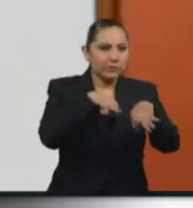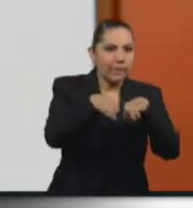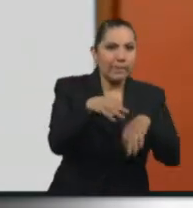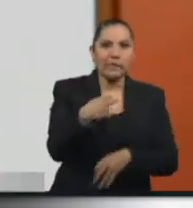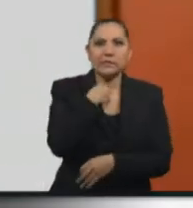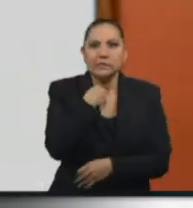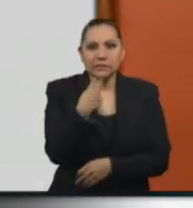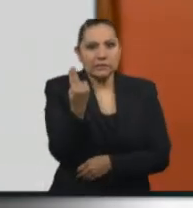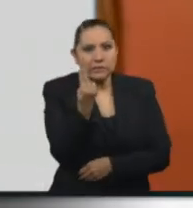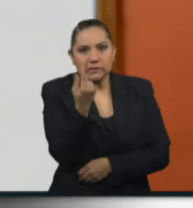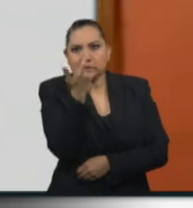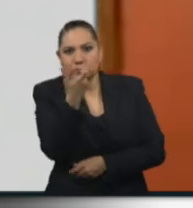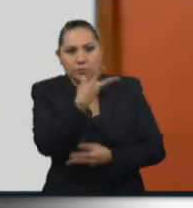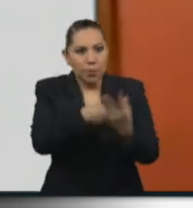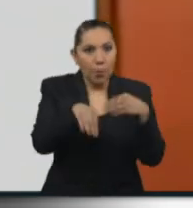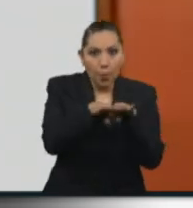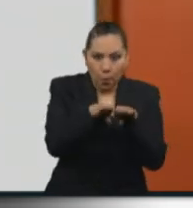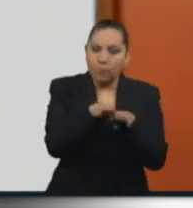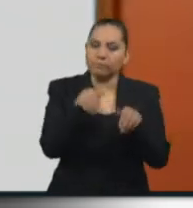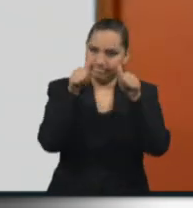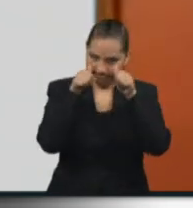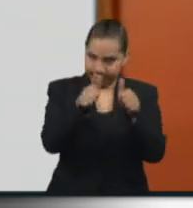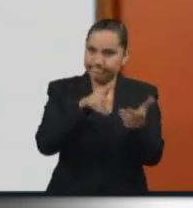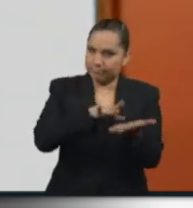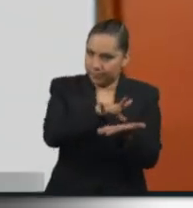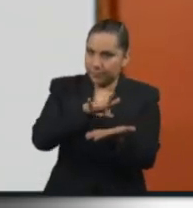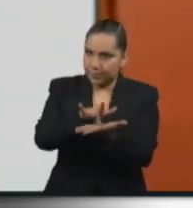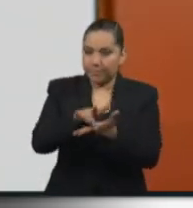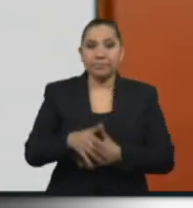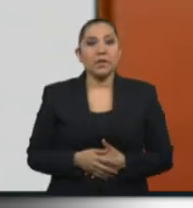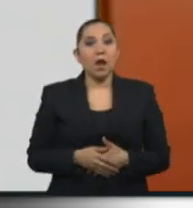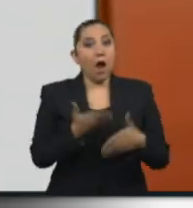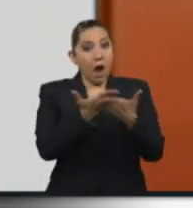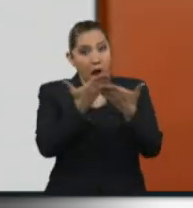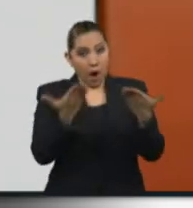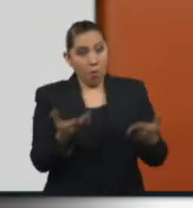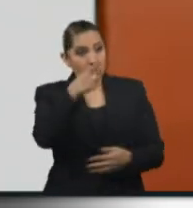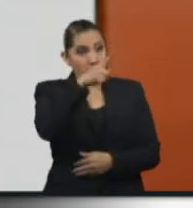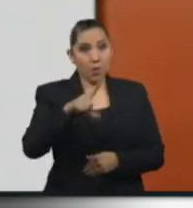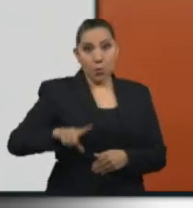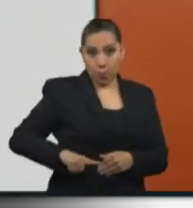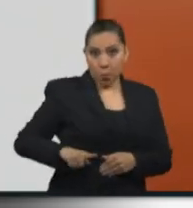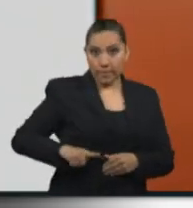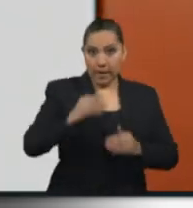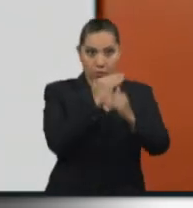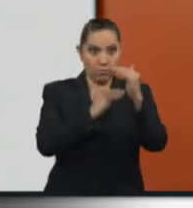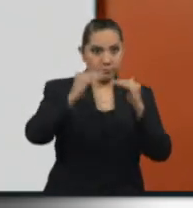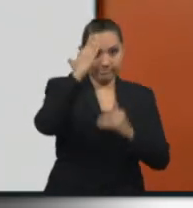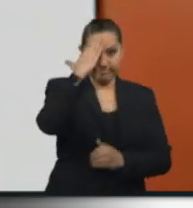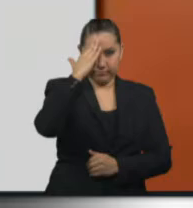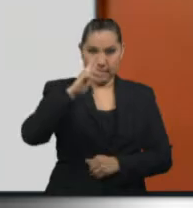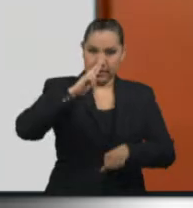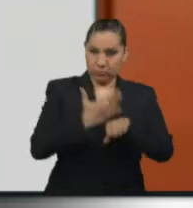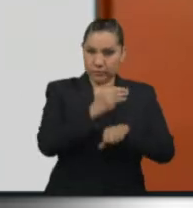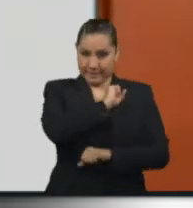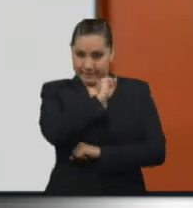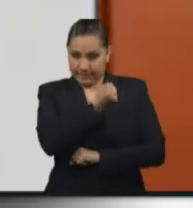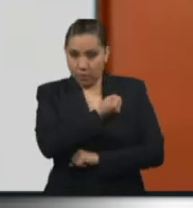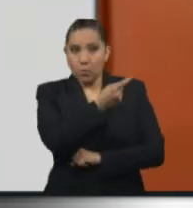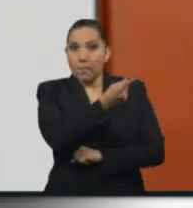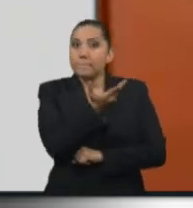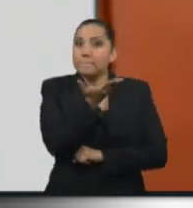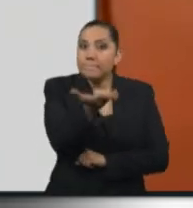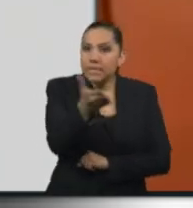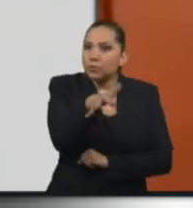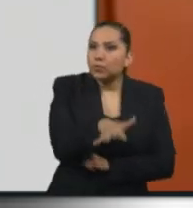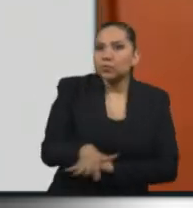Hoy las autoridades sanitarias nos han dado un mensaje definitivo sobre no perder la última oportunidad para evitar que haya